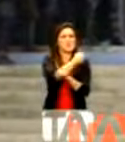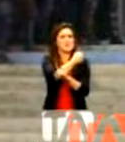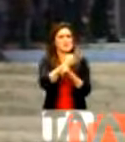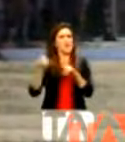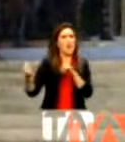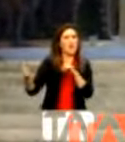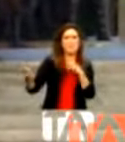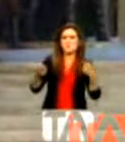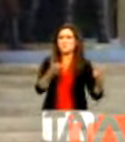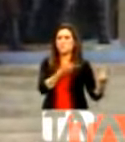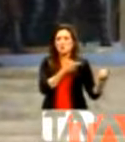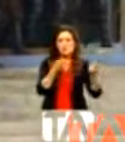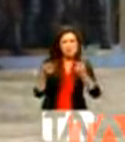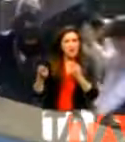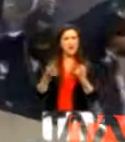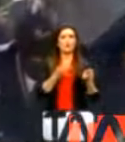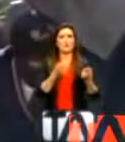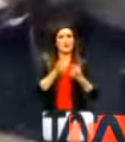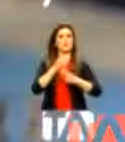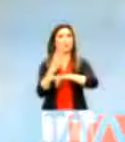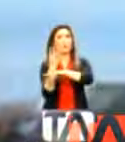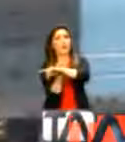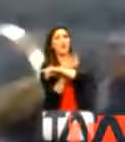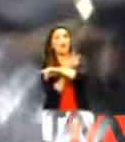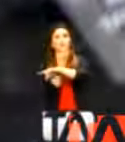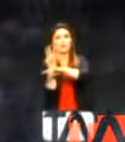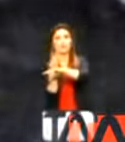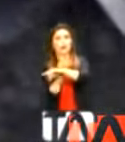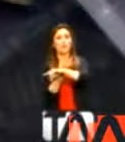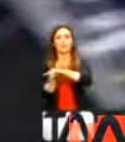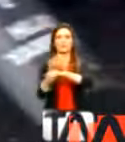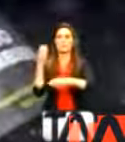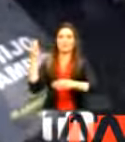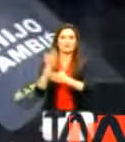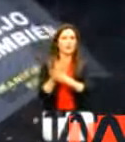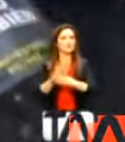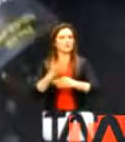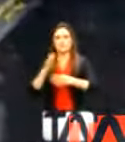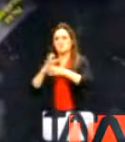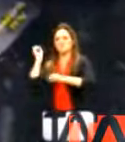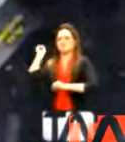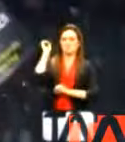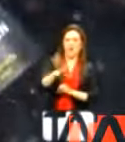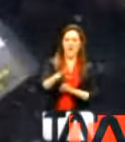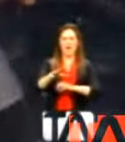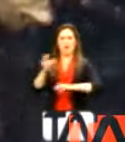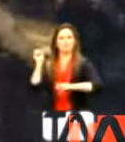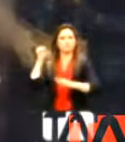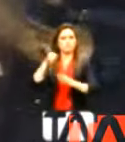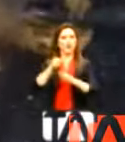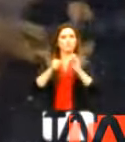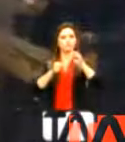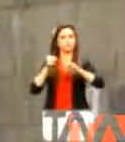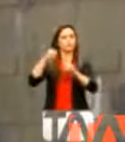protesta de los estudiantes que por más de 4 horas no dejaron de azotar a los policías con piedras y palos.